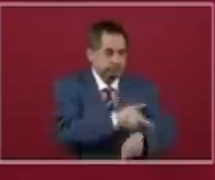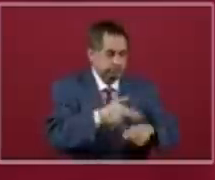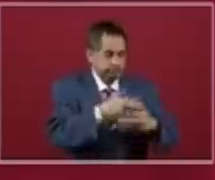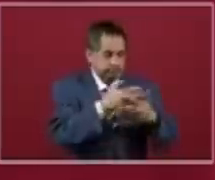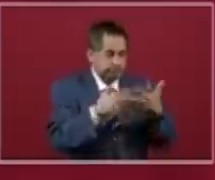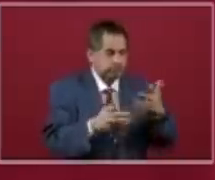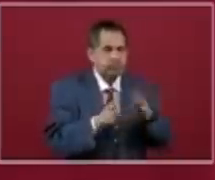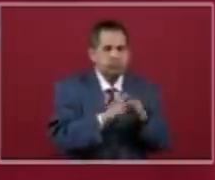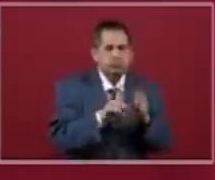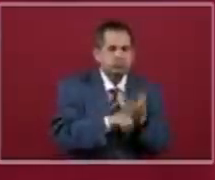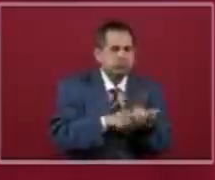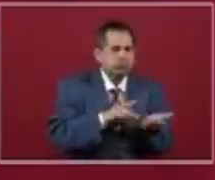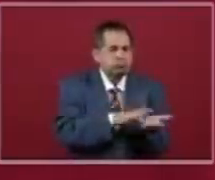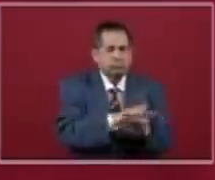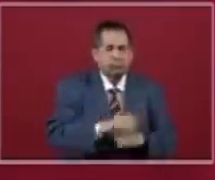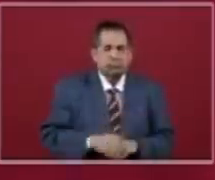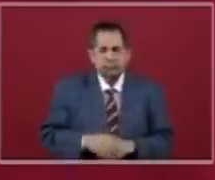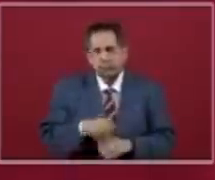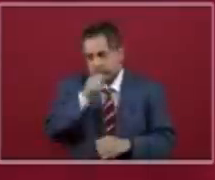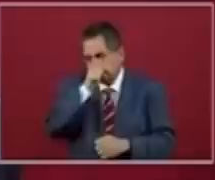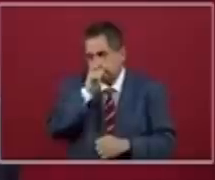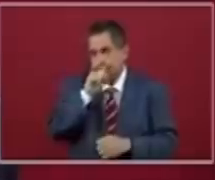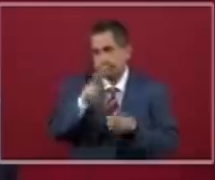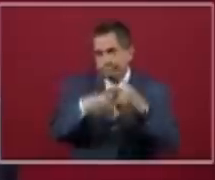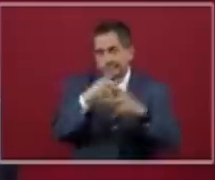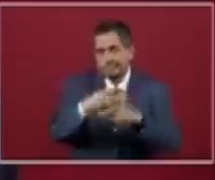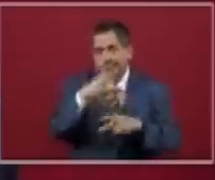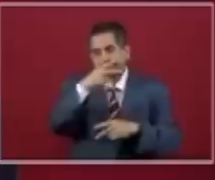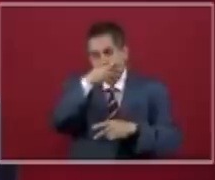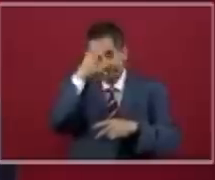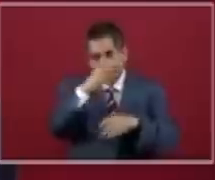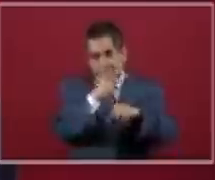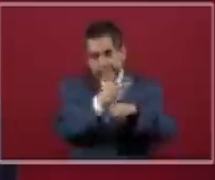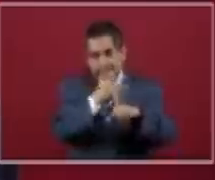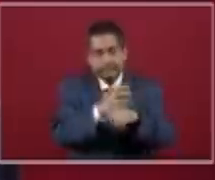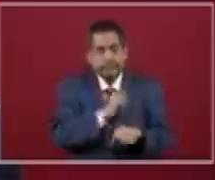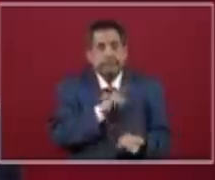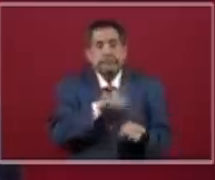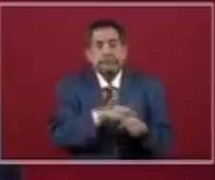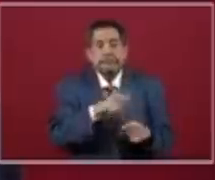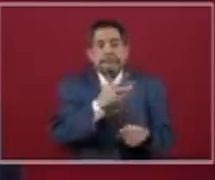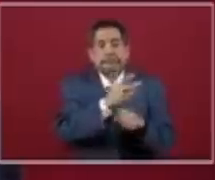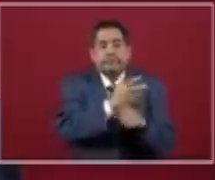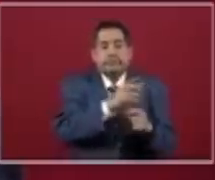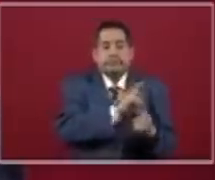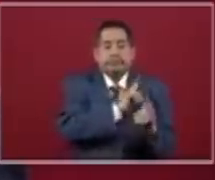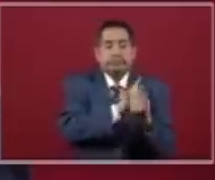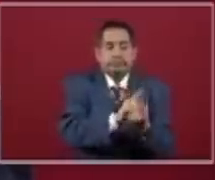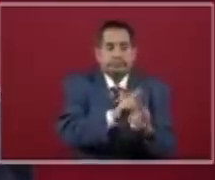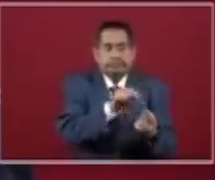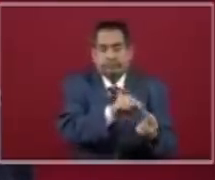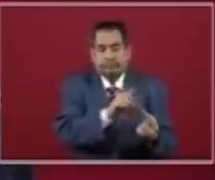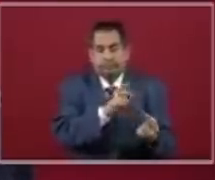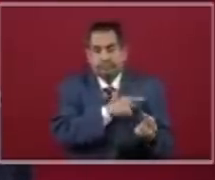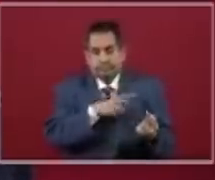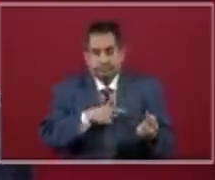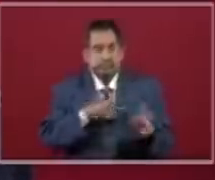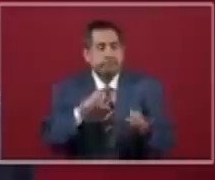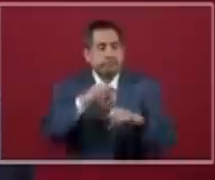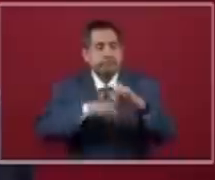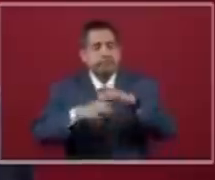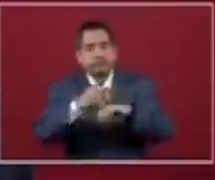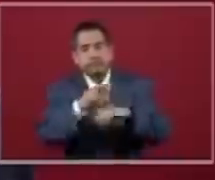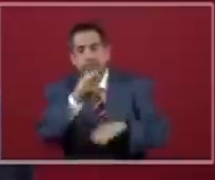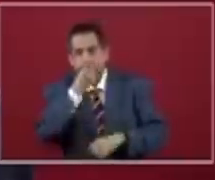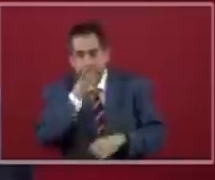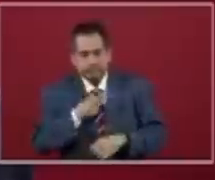o ciudadano ante la Embajada de los Estados Unidos. No van a tener ningún trámite especial. Pero también la embajada nos informó que no van